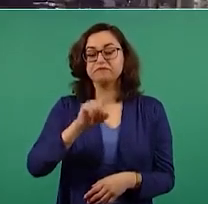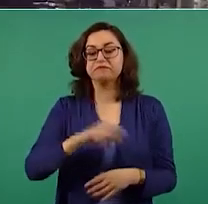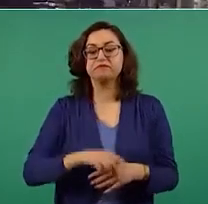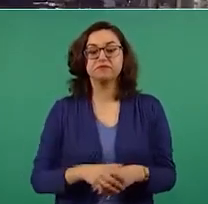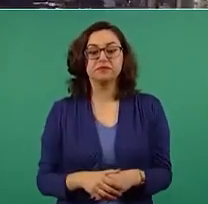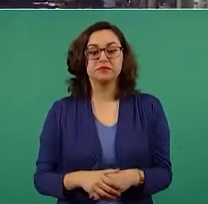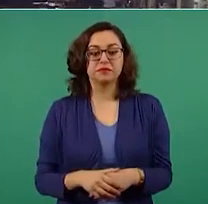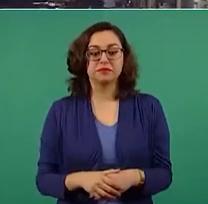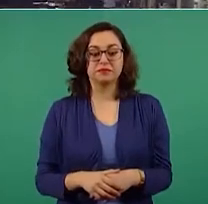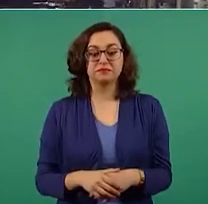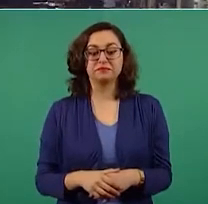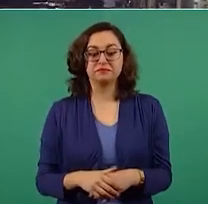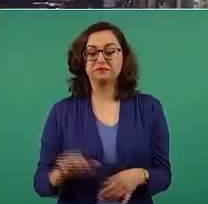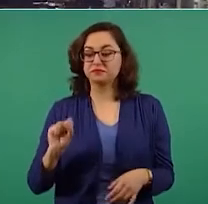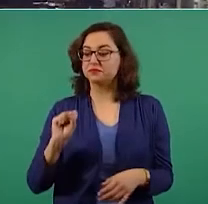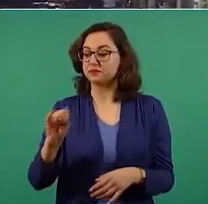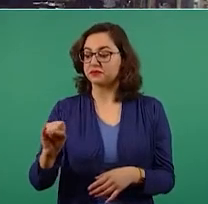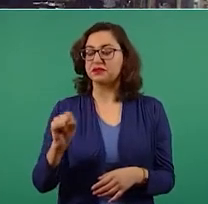Gana